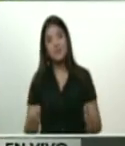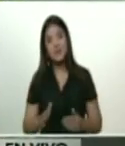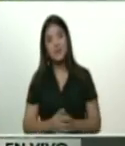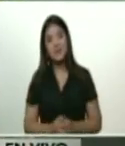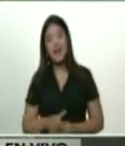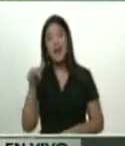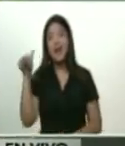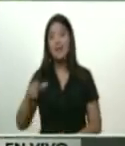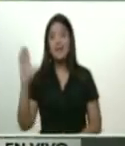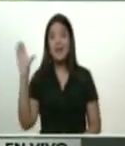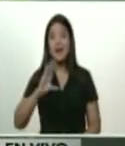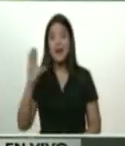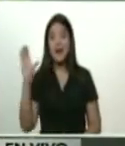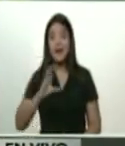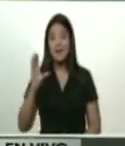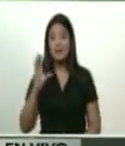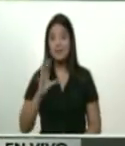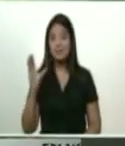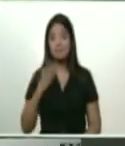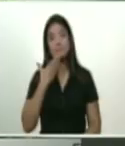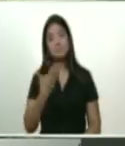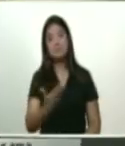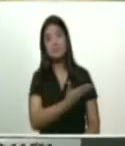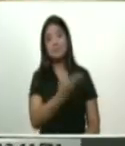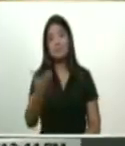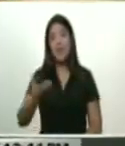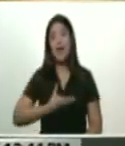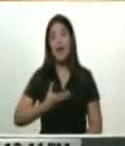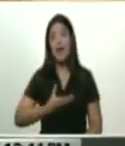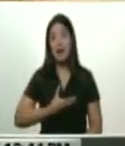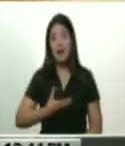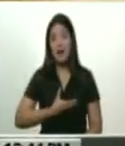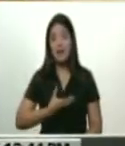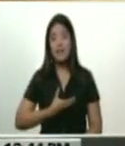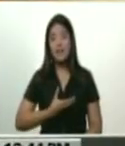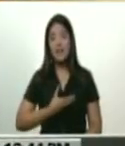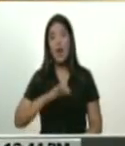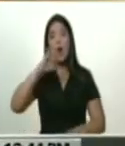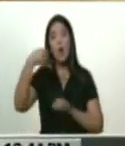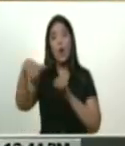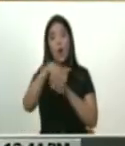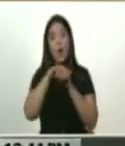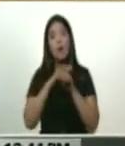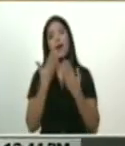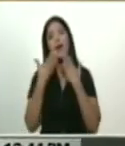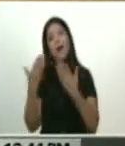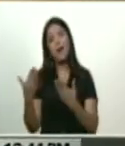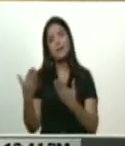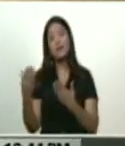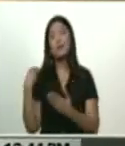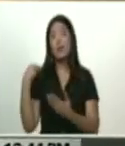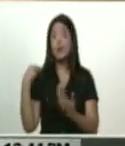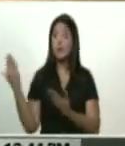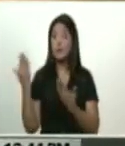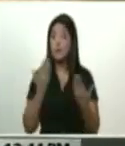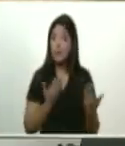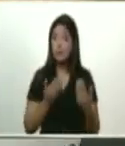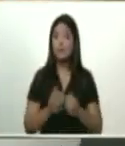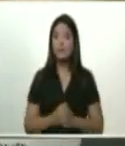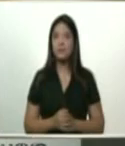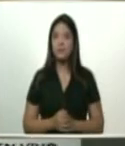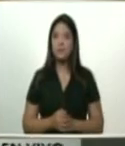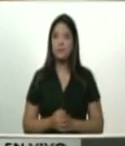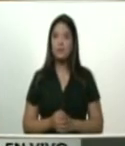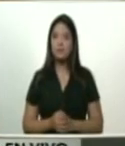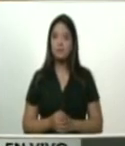desde aquí, desde Caracas. En primer lugar, agradecerle al alcalde bolivariano Jorge Rodríguez por la invitación que nos ha